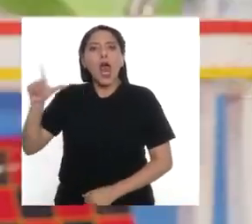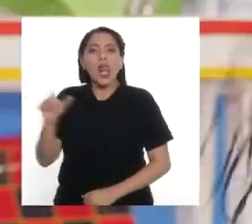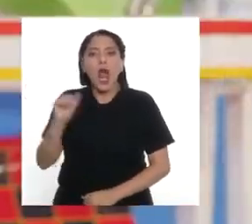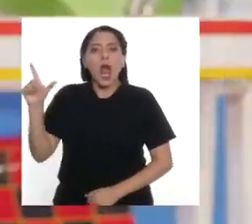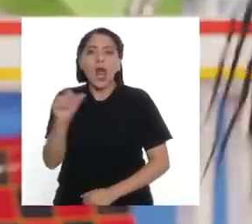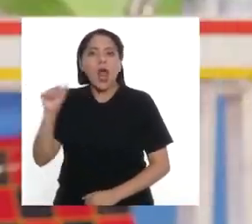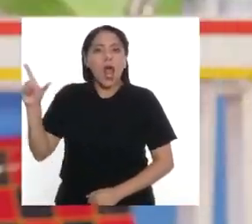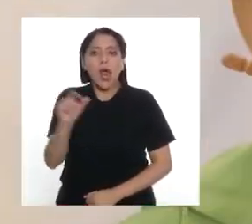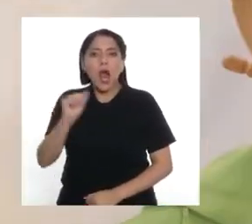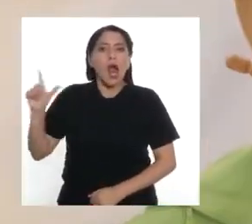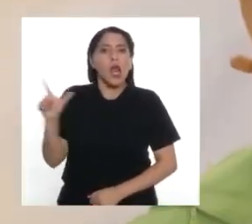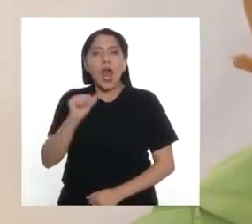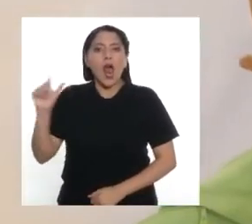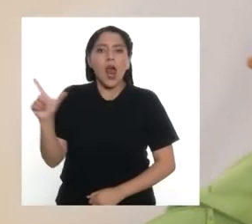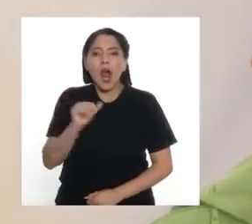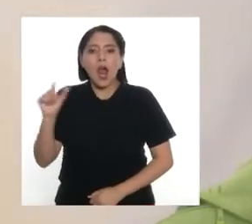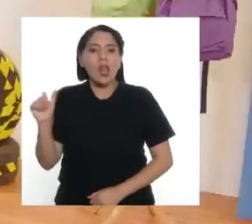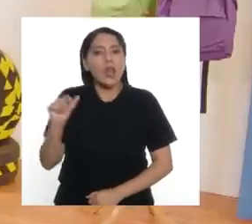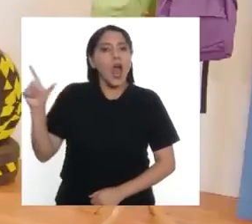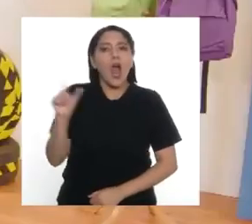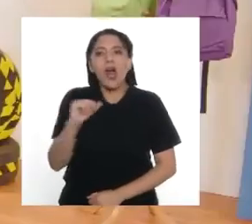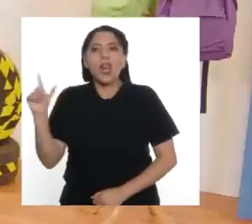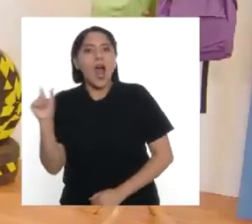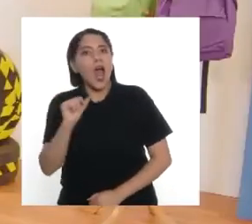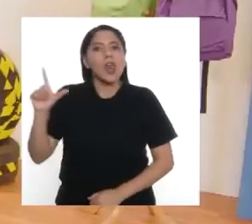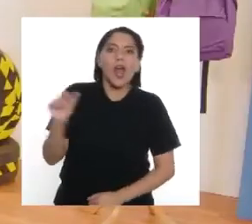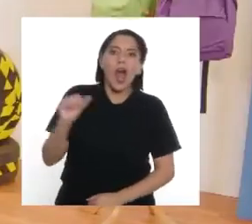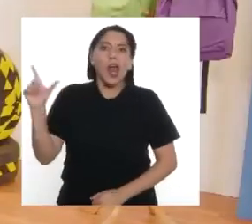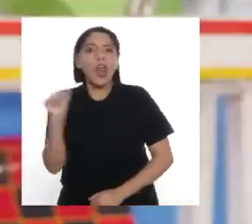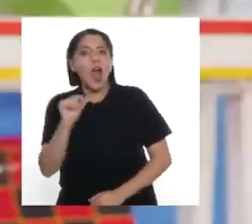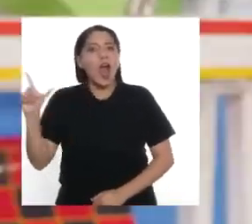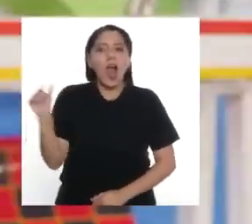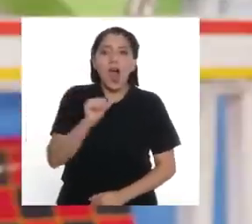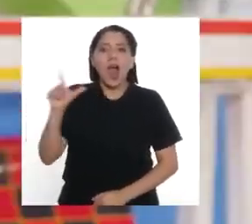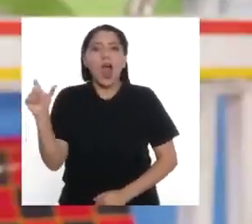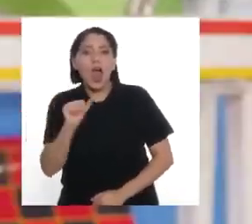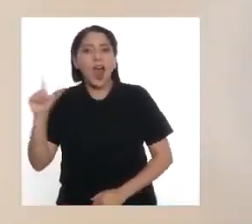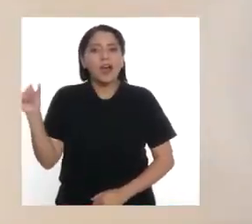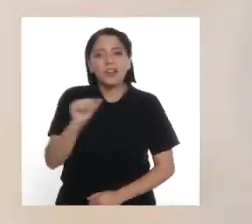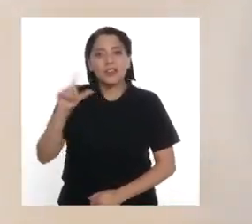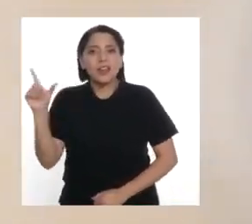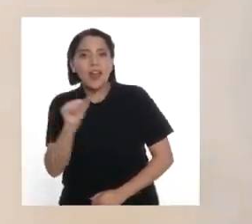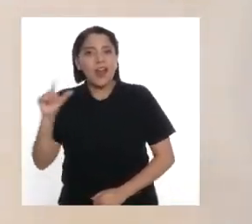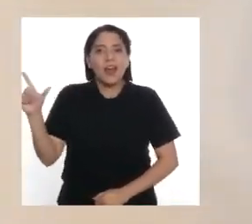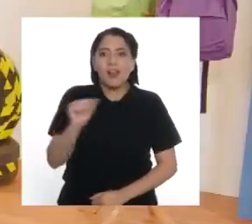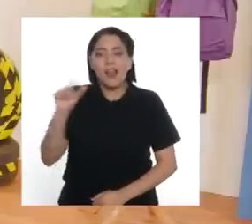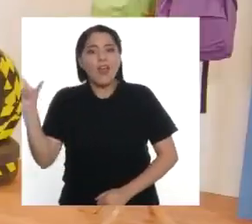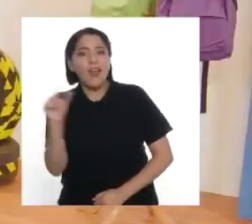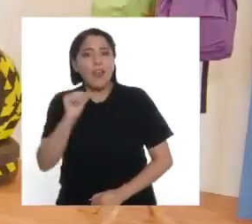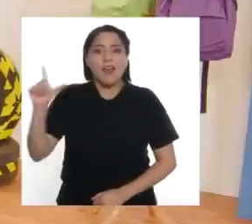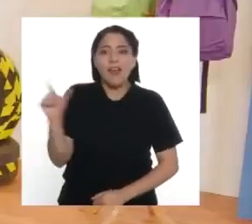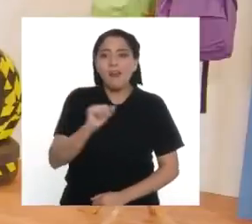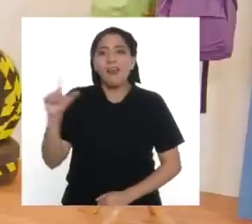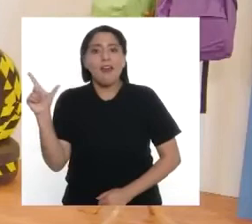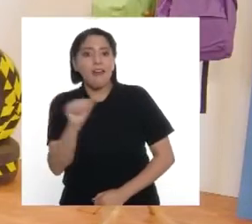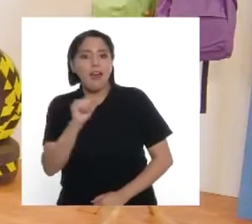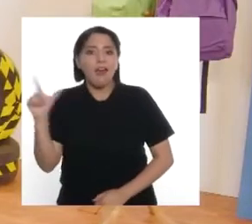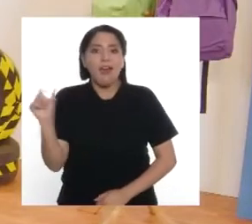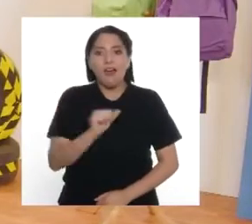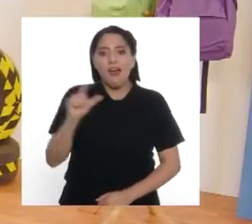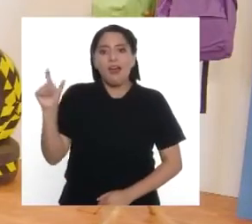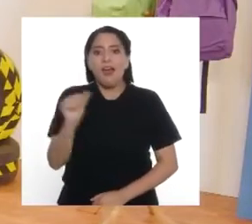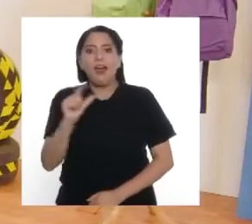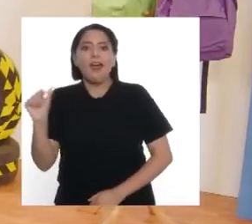la la la. La la la la la. La la la